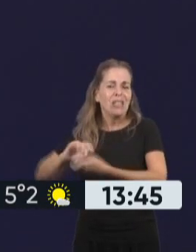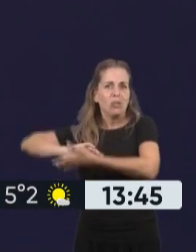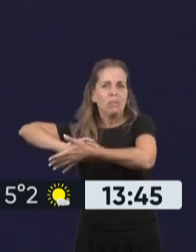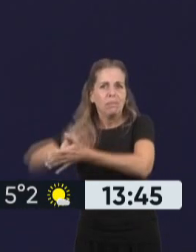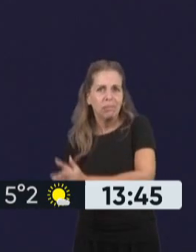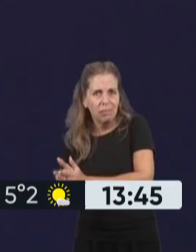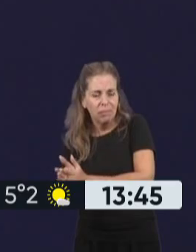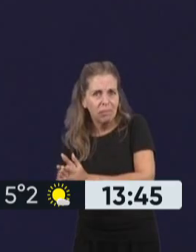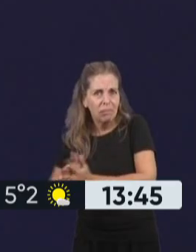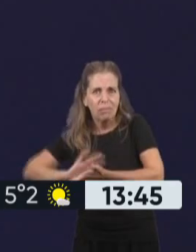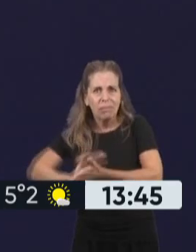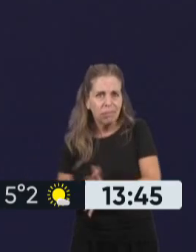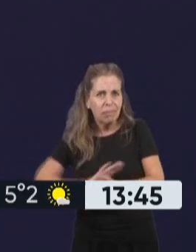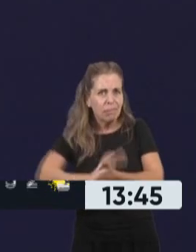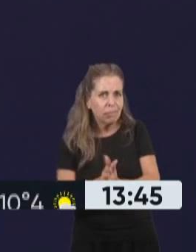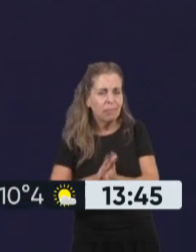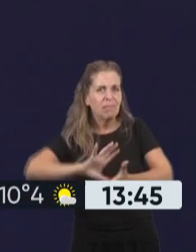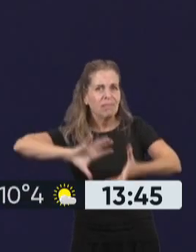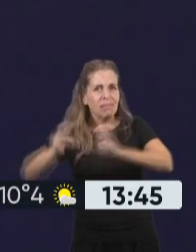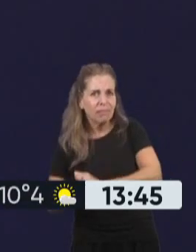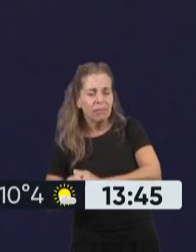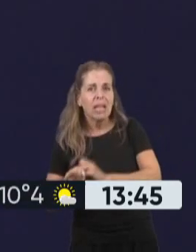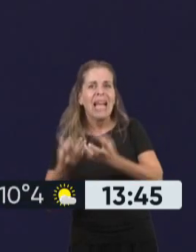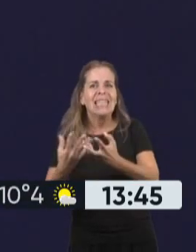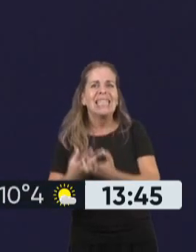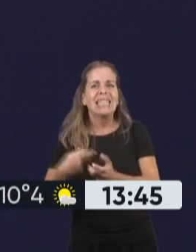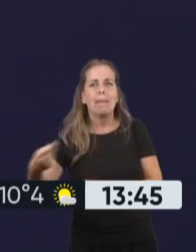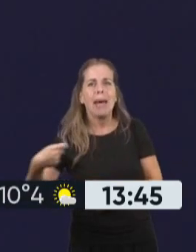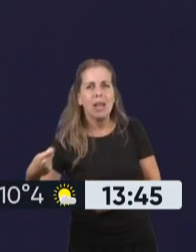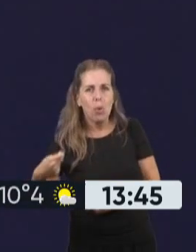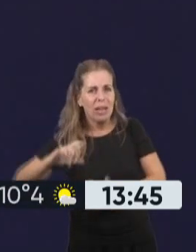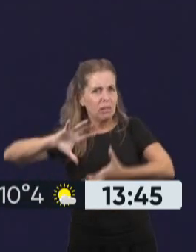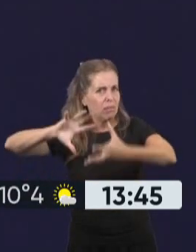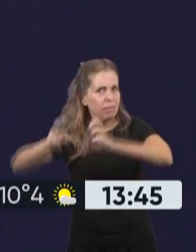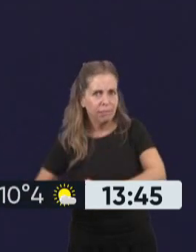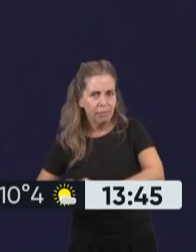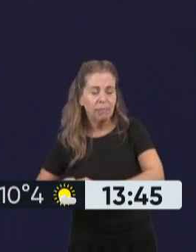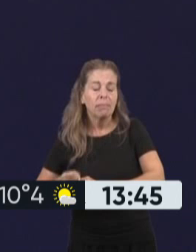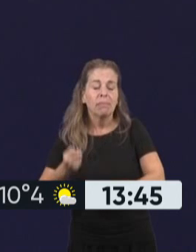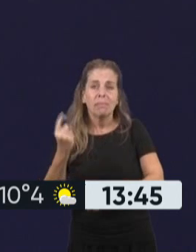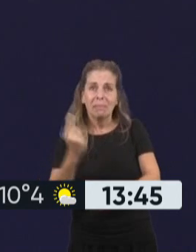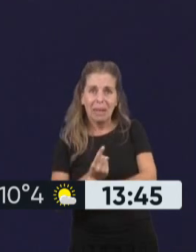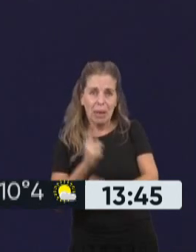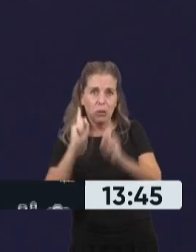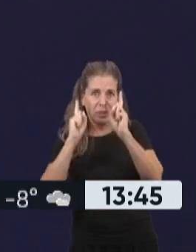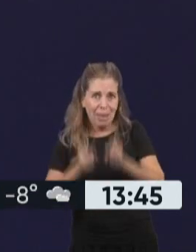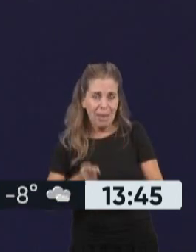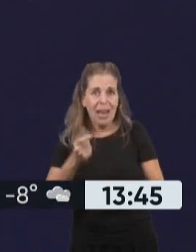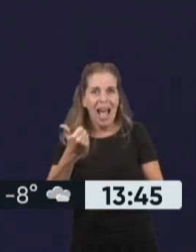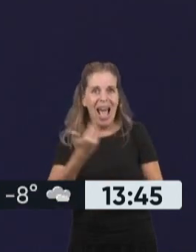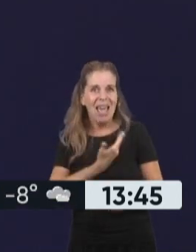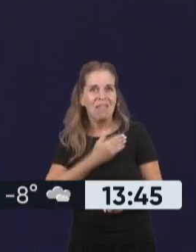dilapidó todo lo que encontró, desde el sistema jubilatorio que lo destruyó, empezando por la estatización de las